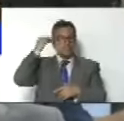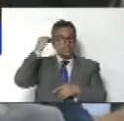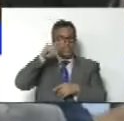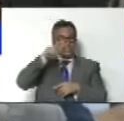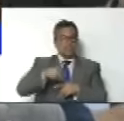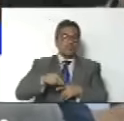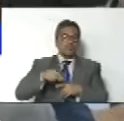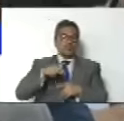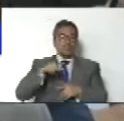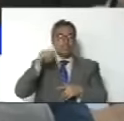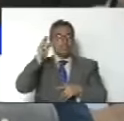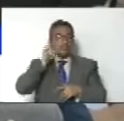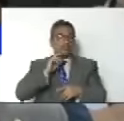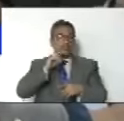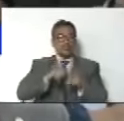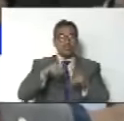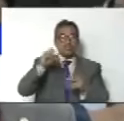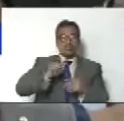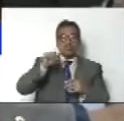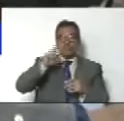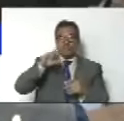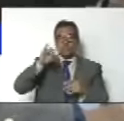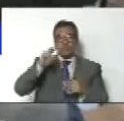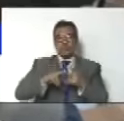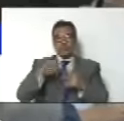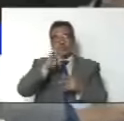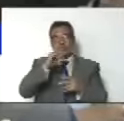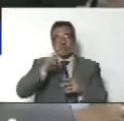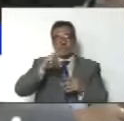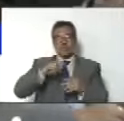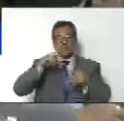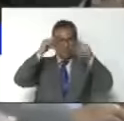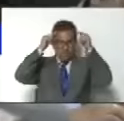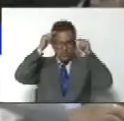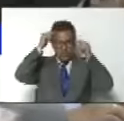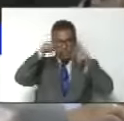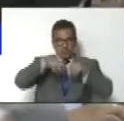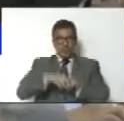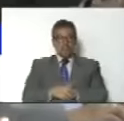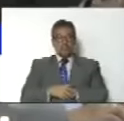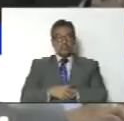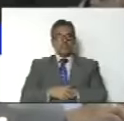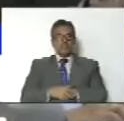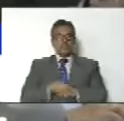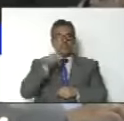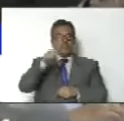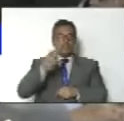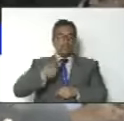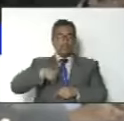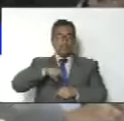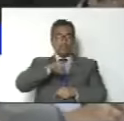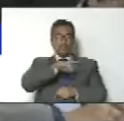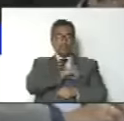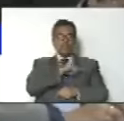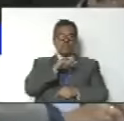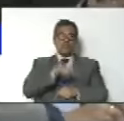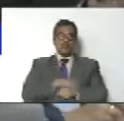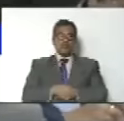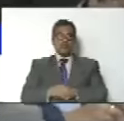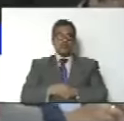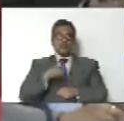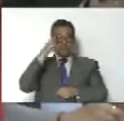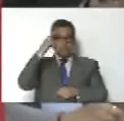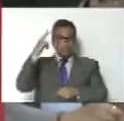pensamiento bolivariano, robinsoniano, zamorano del comandante Chávez. Y es para nosotros